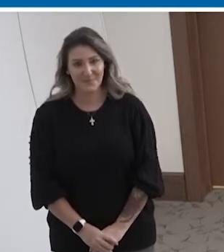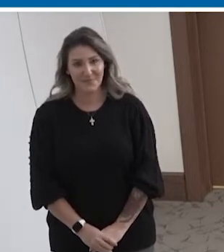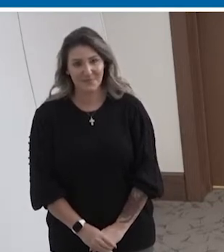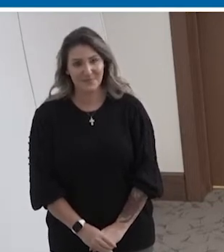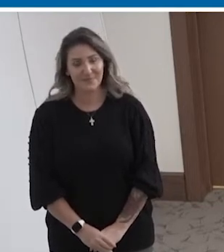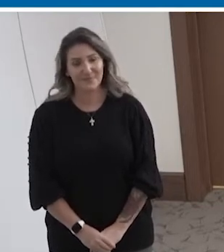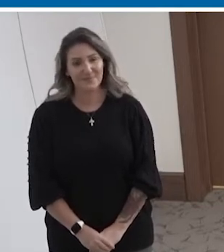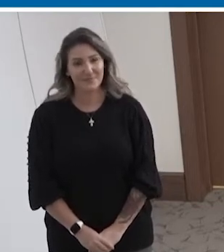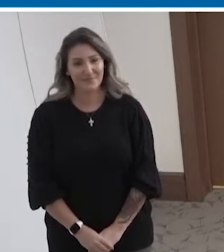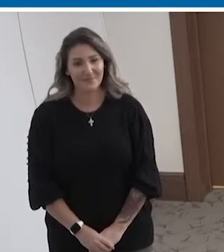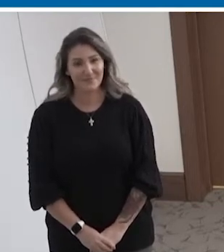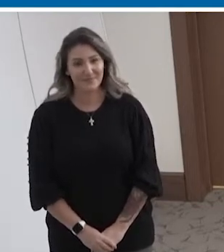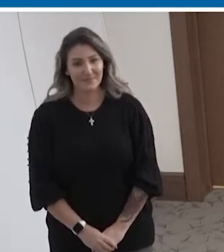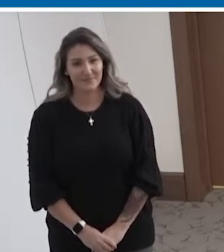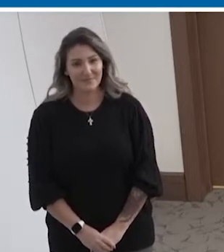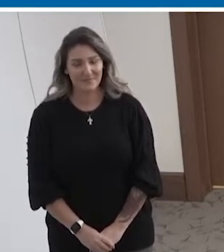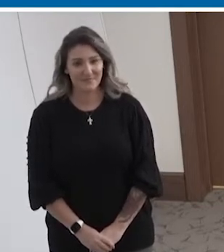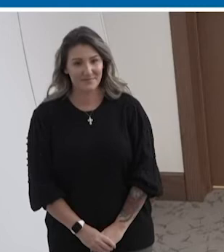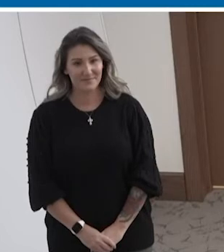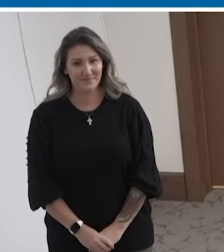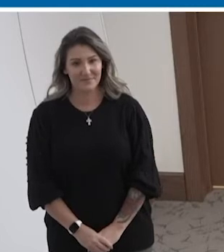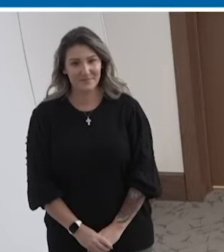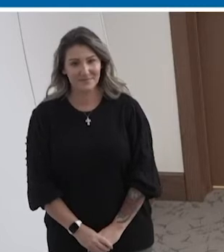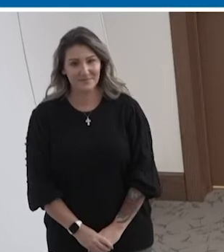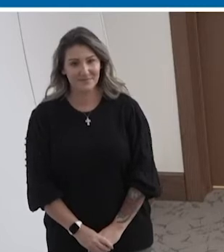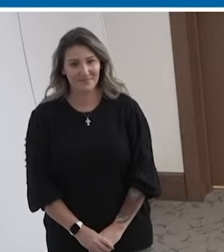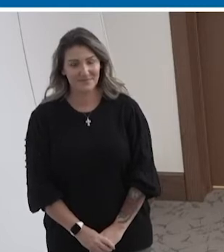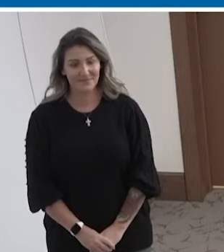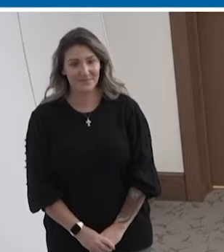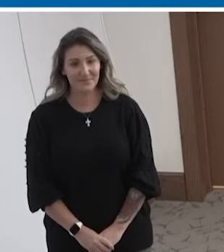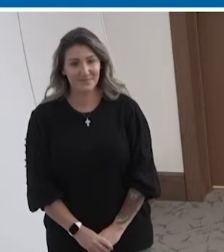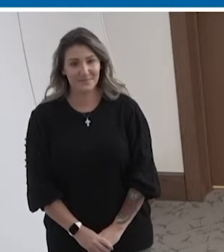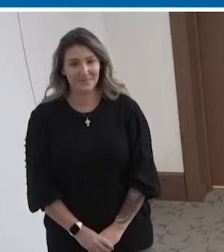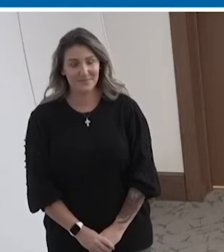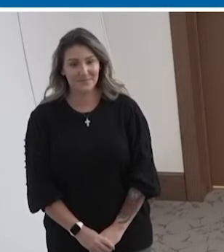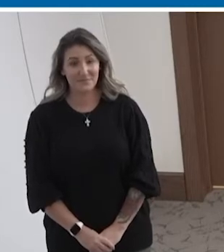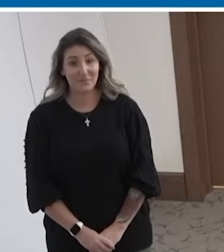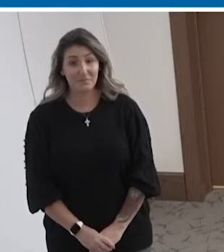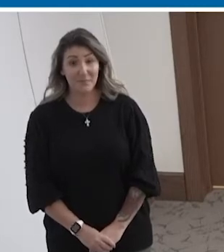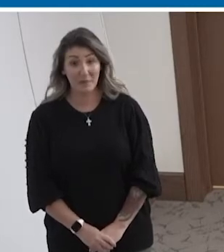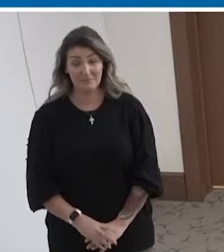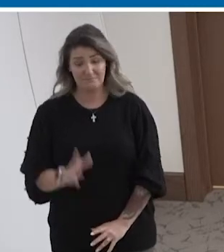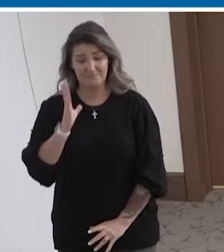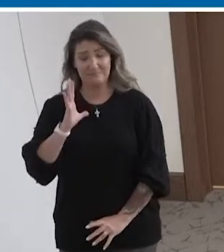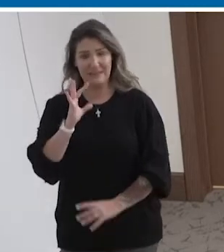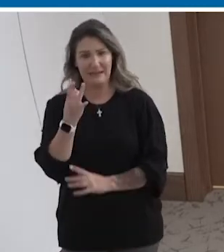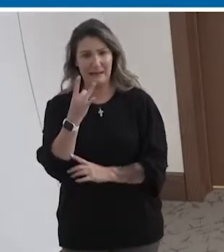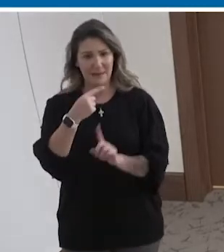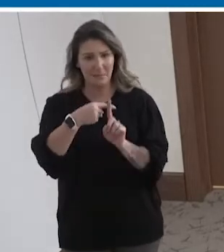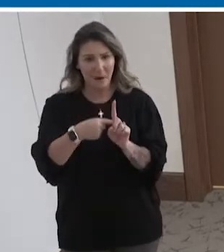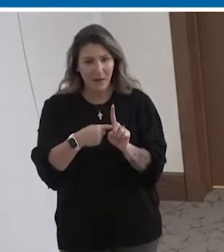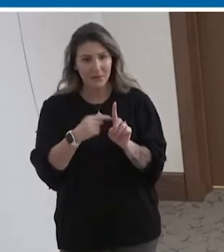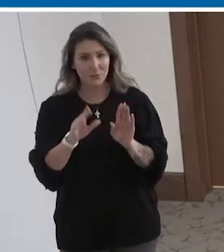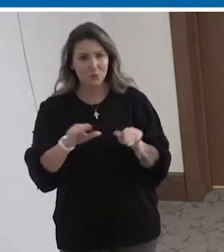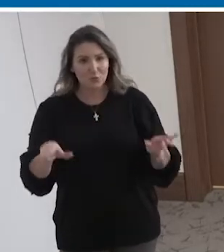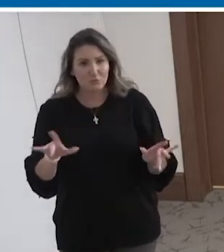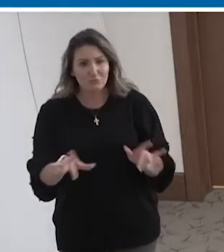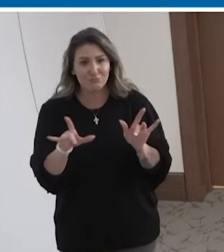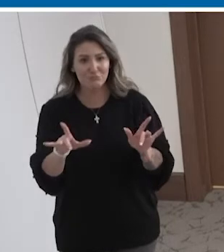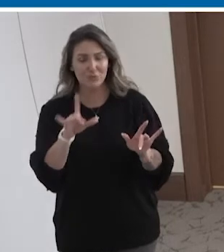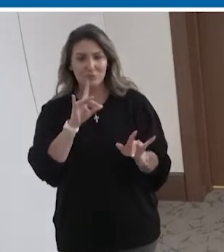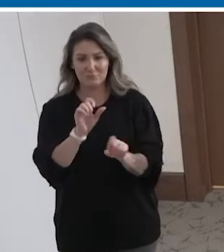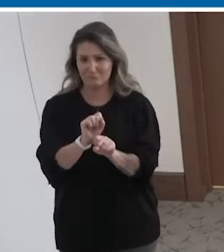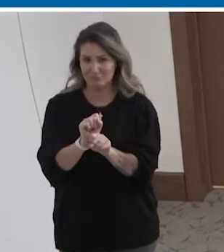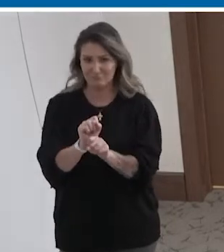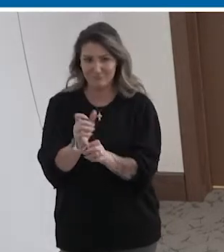Goldman vamos a responder a las preguntas que nos hagan. For the past 18 months, Children's Mercy has been working